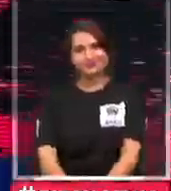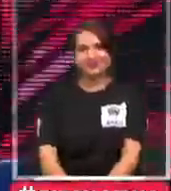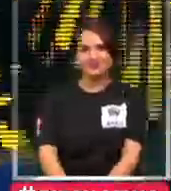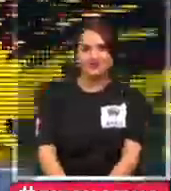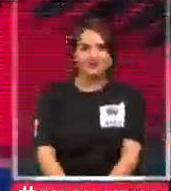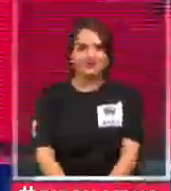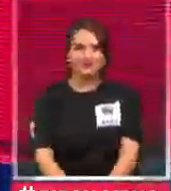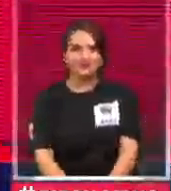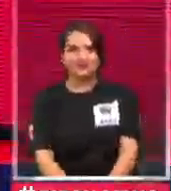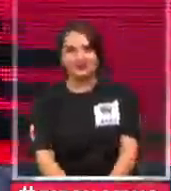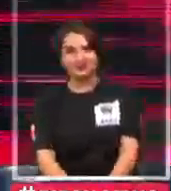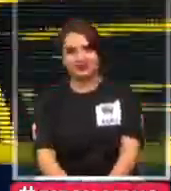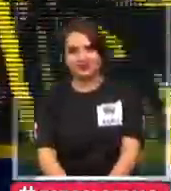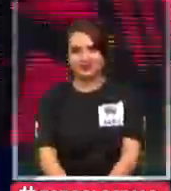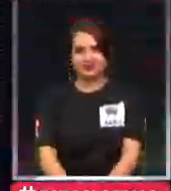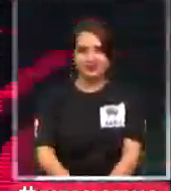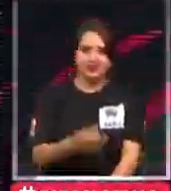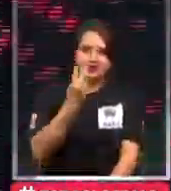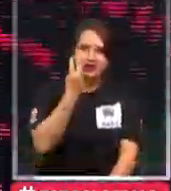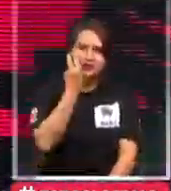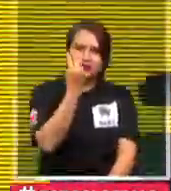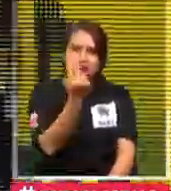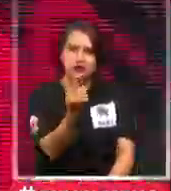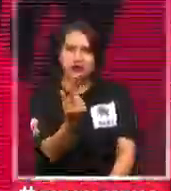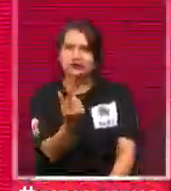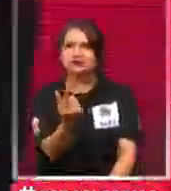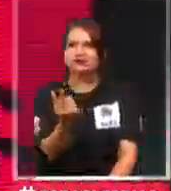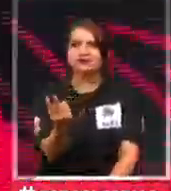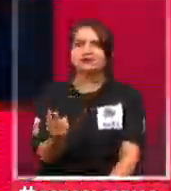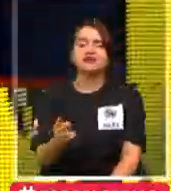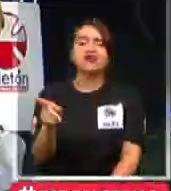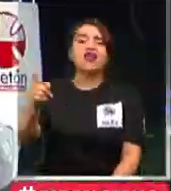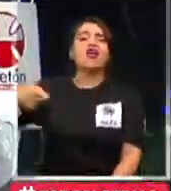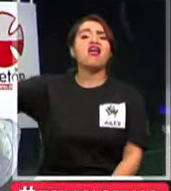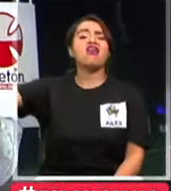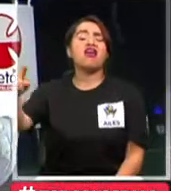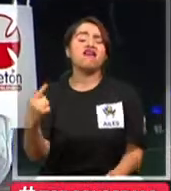Yo veo que se está haciendo la víctima.